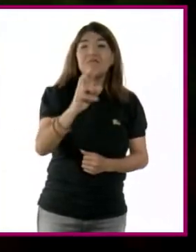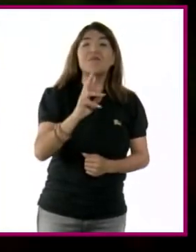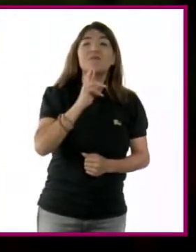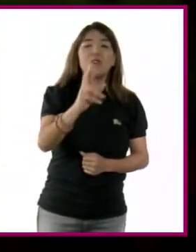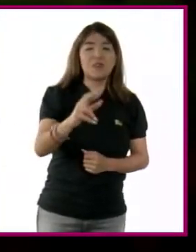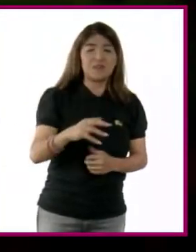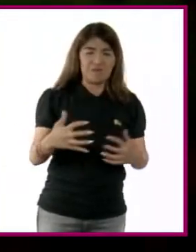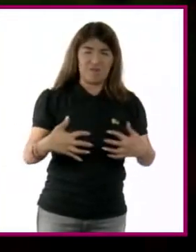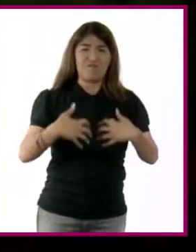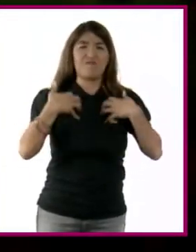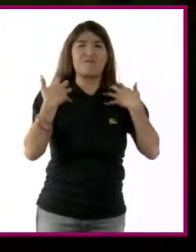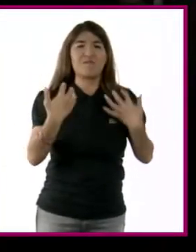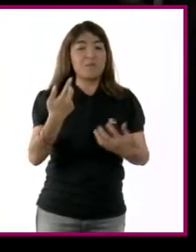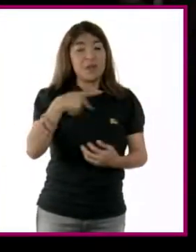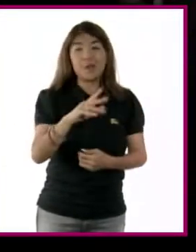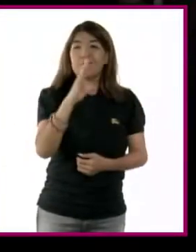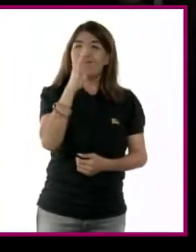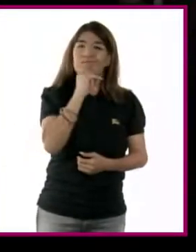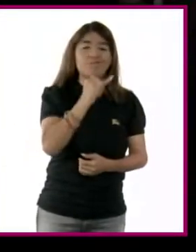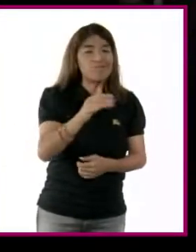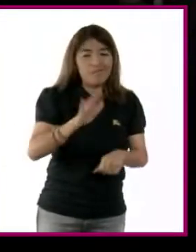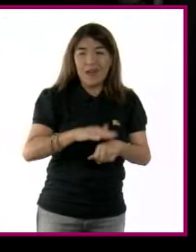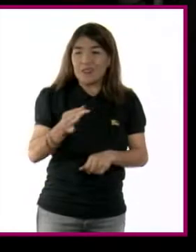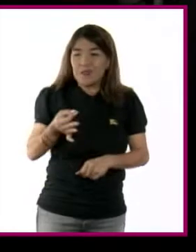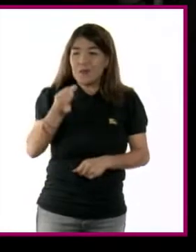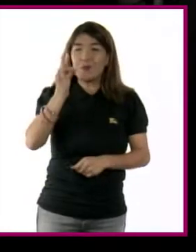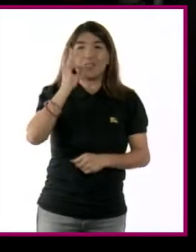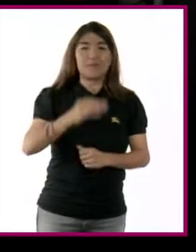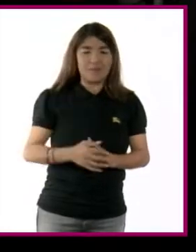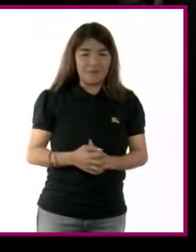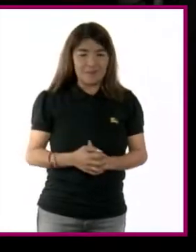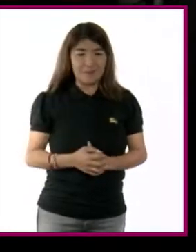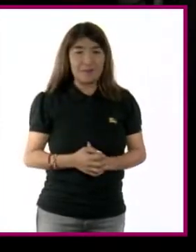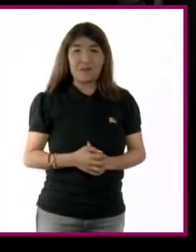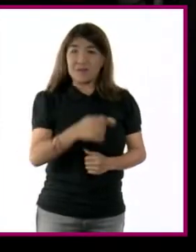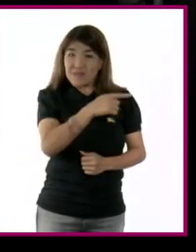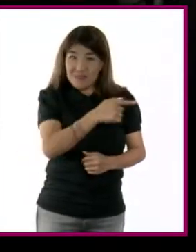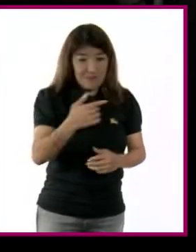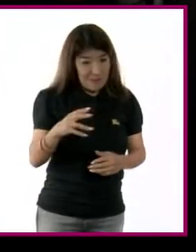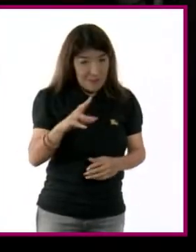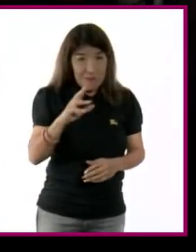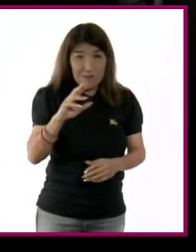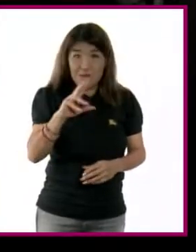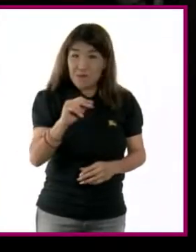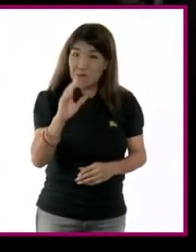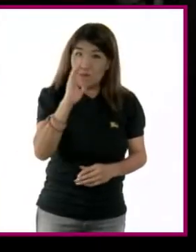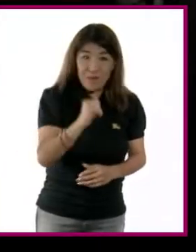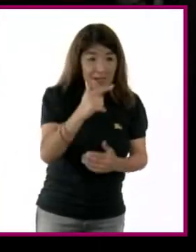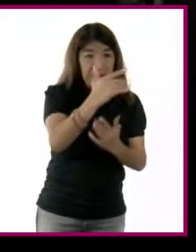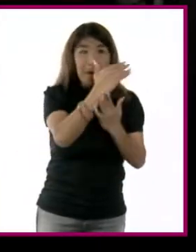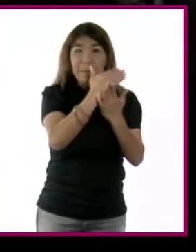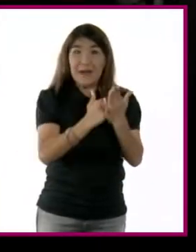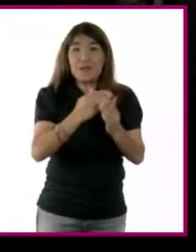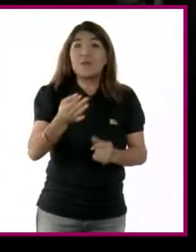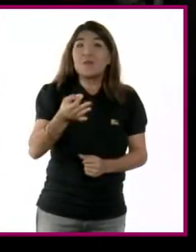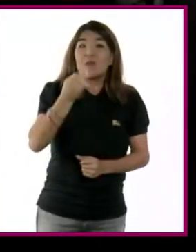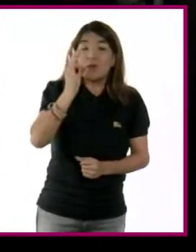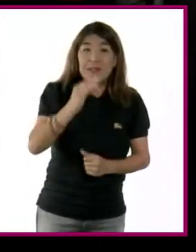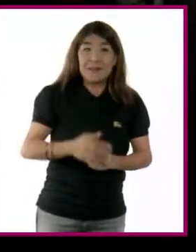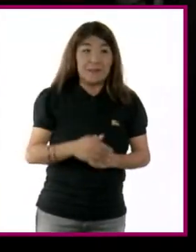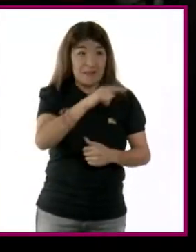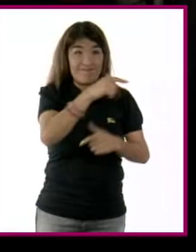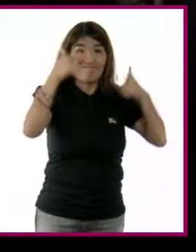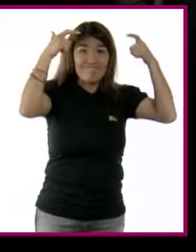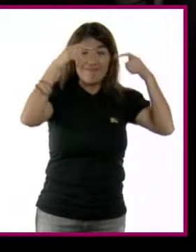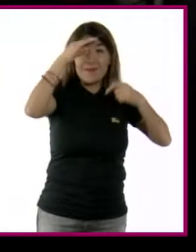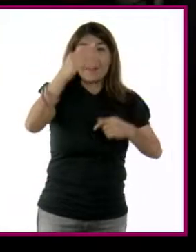ofendido, de modo que no puedo tomar más. Querrás decir que no puedas tomar menos, le dijo el sombrerero, porque tomar más que